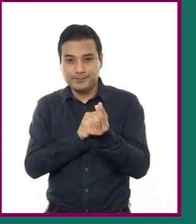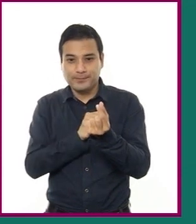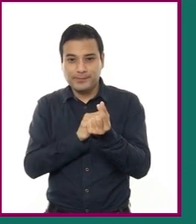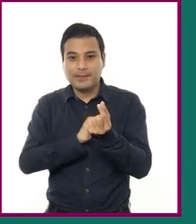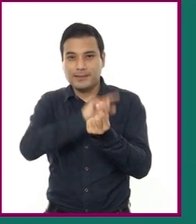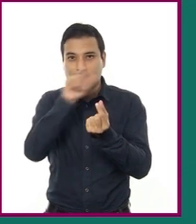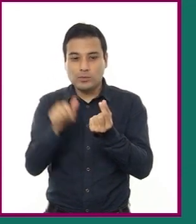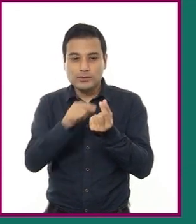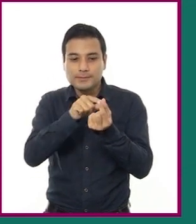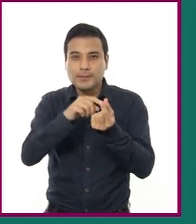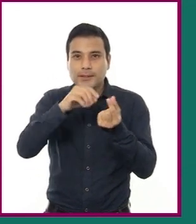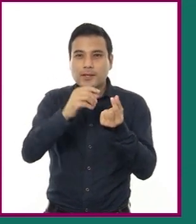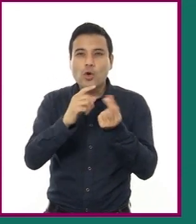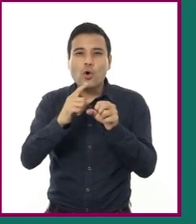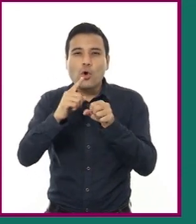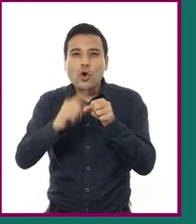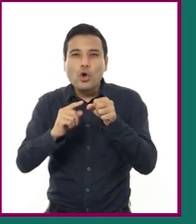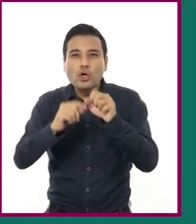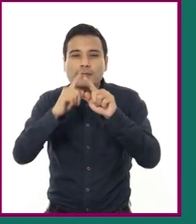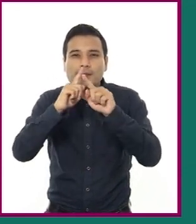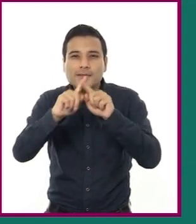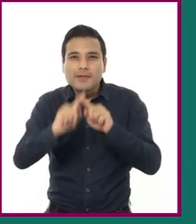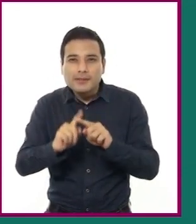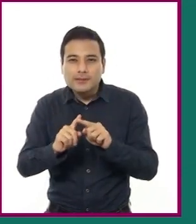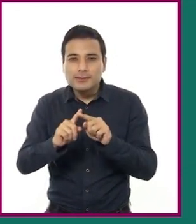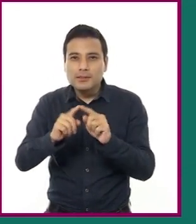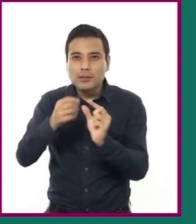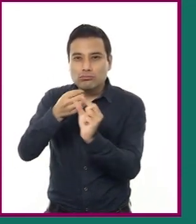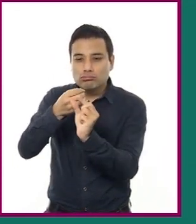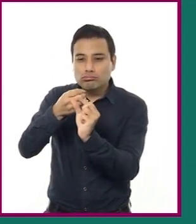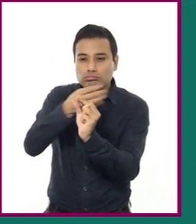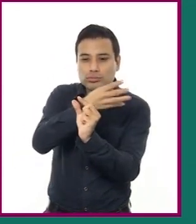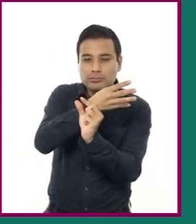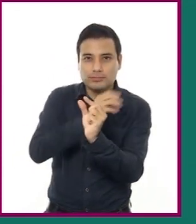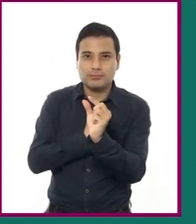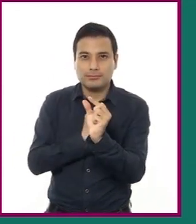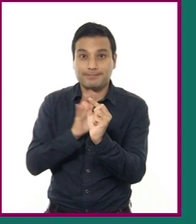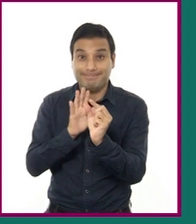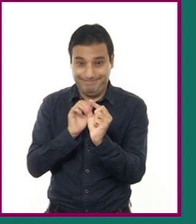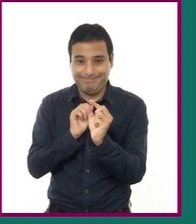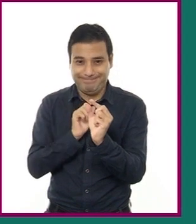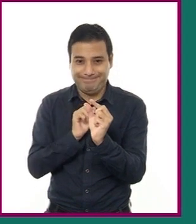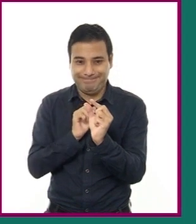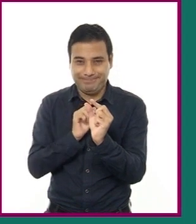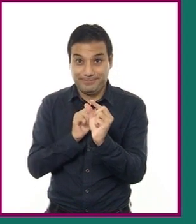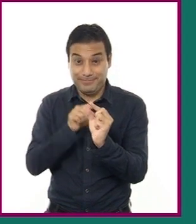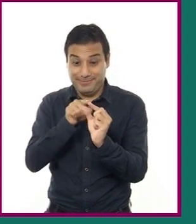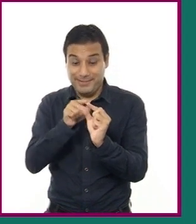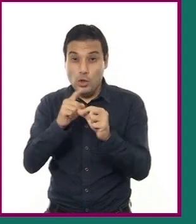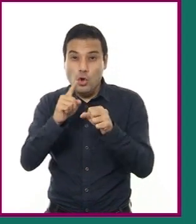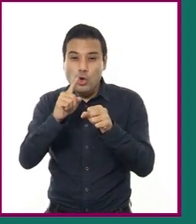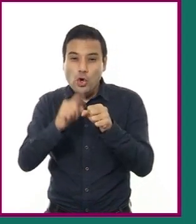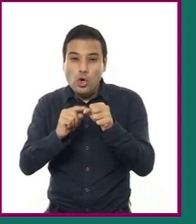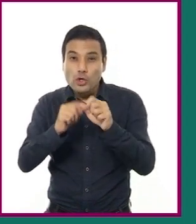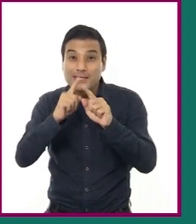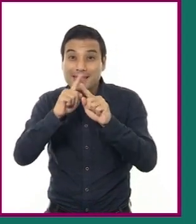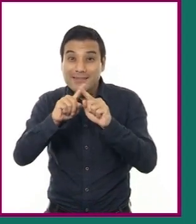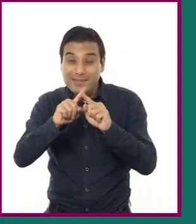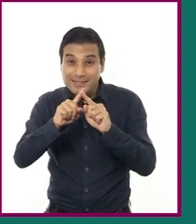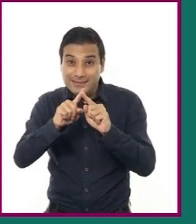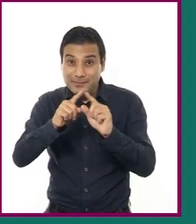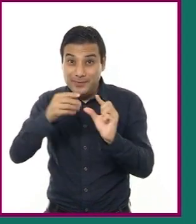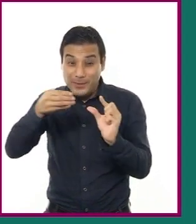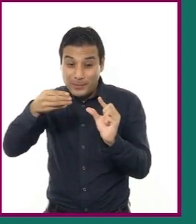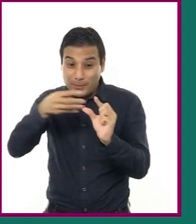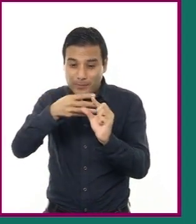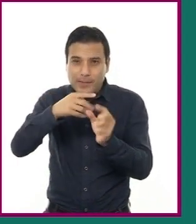se separan los colores de la luz blanca, ¿no, maestra? Luego, esos rayos de colores van a seguir su trayectoria